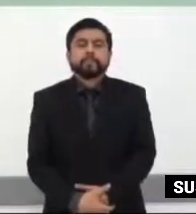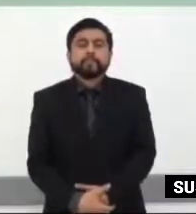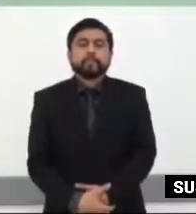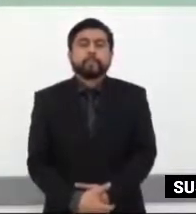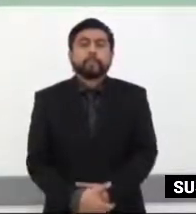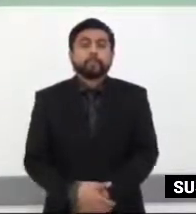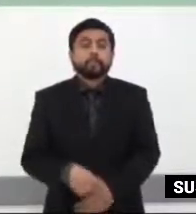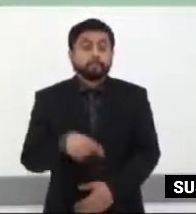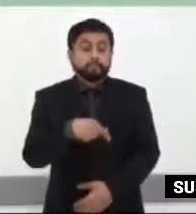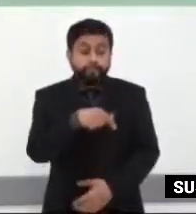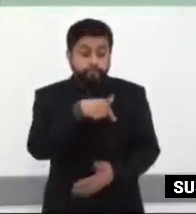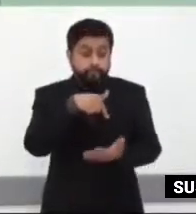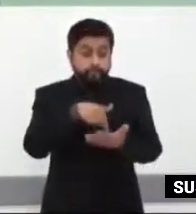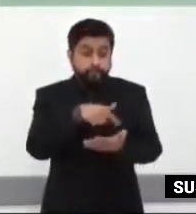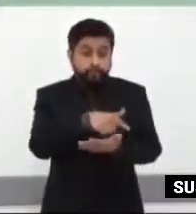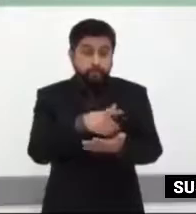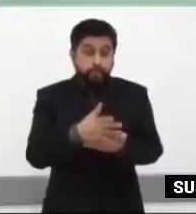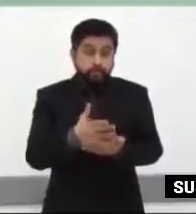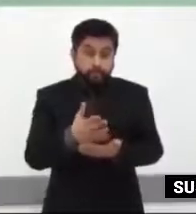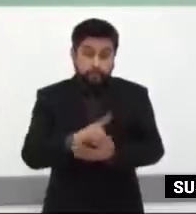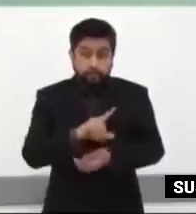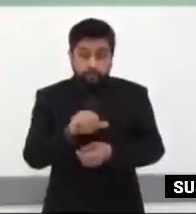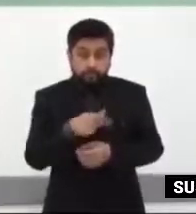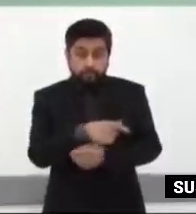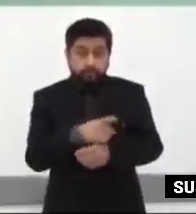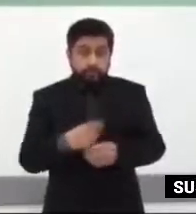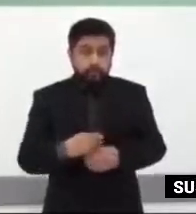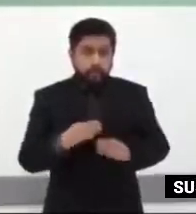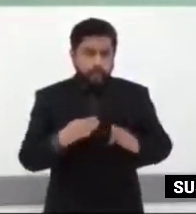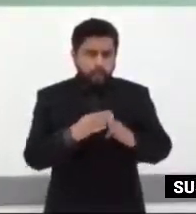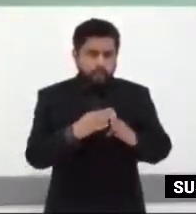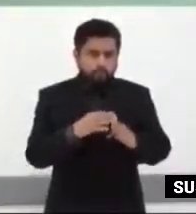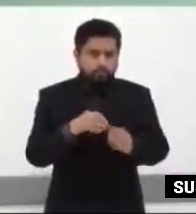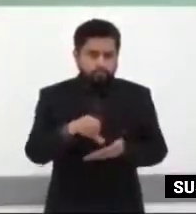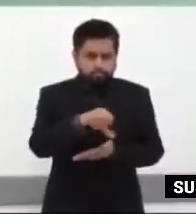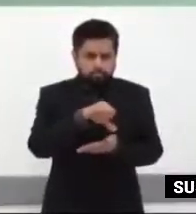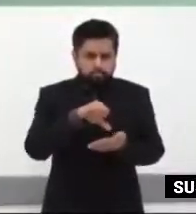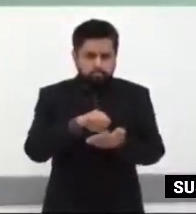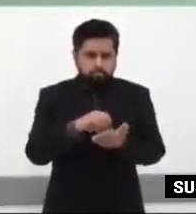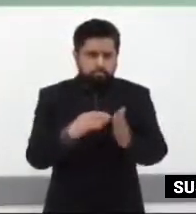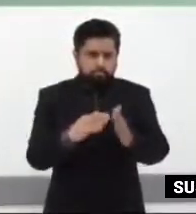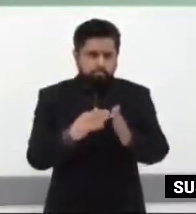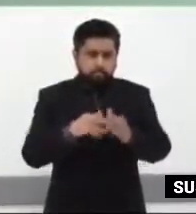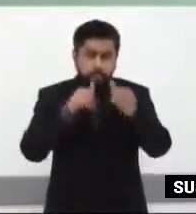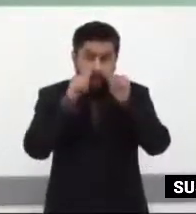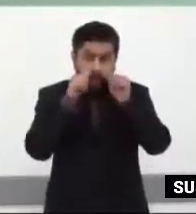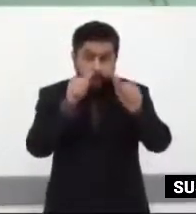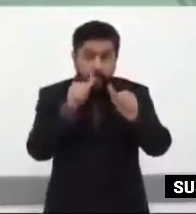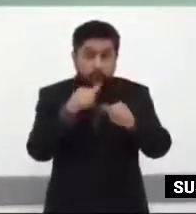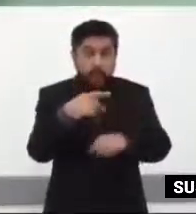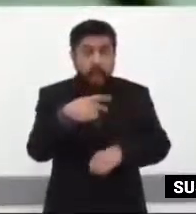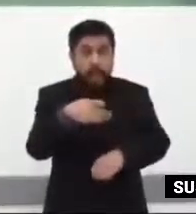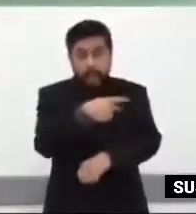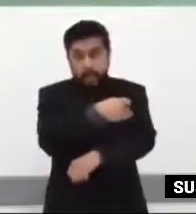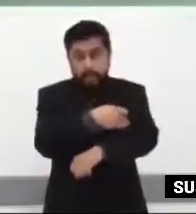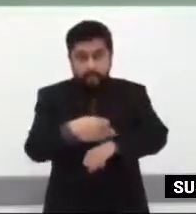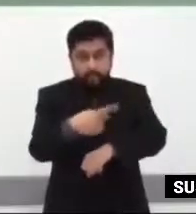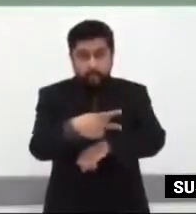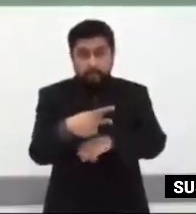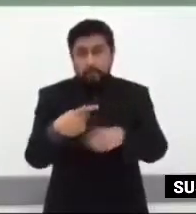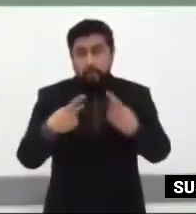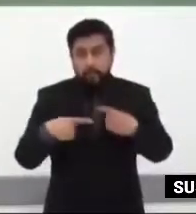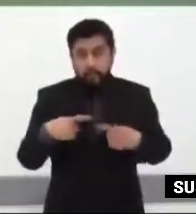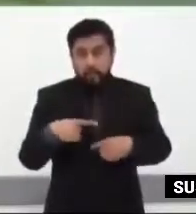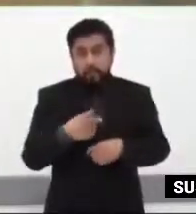Aquí vamos a tener un área, un módulo de información. Para nosotros es muy importante informar al familiar del paciente con